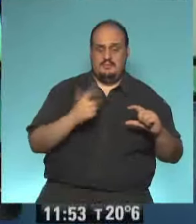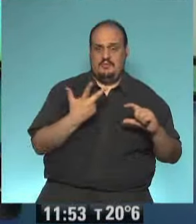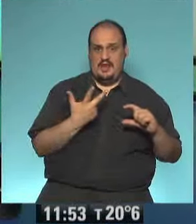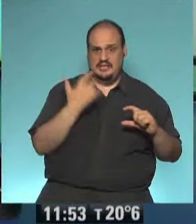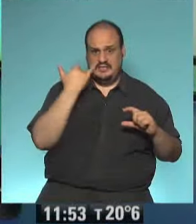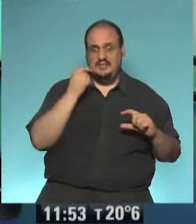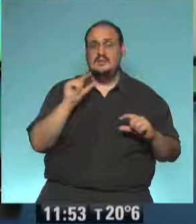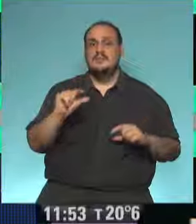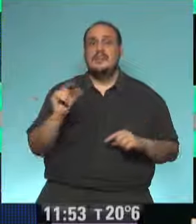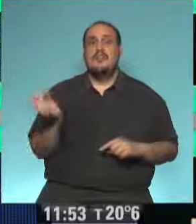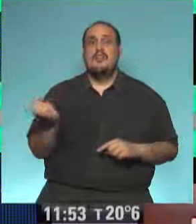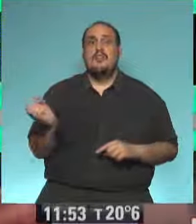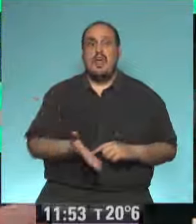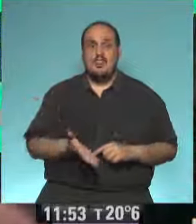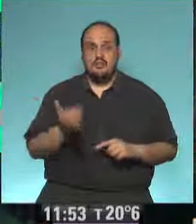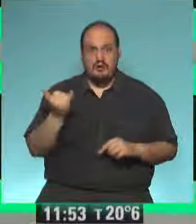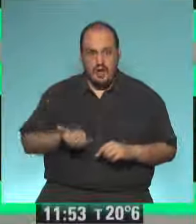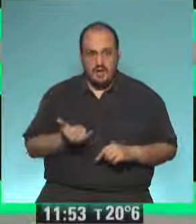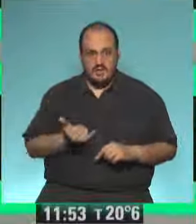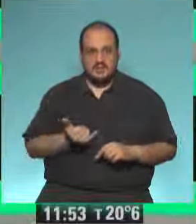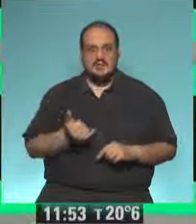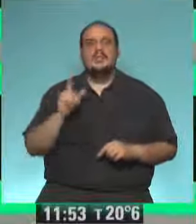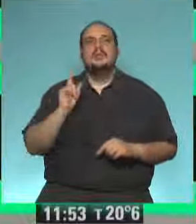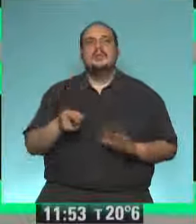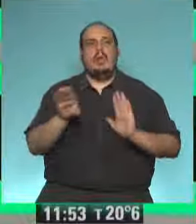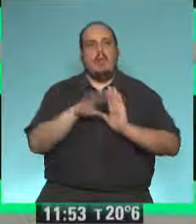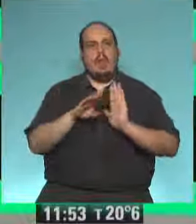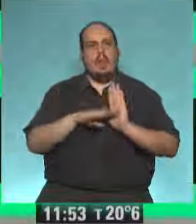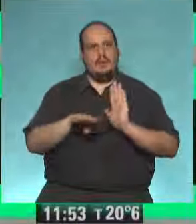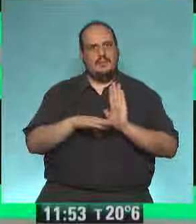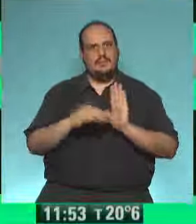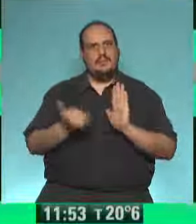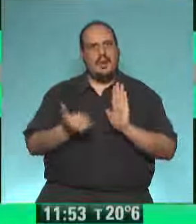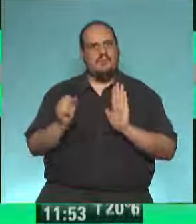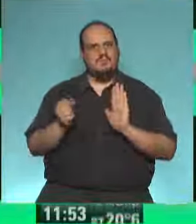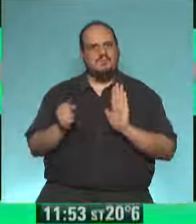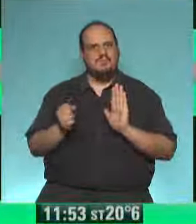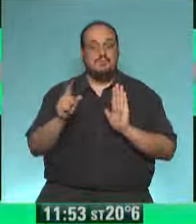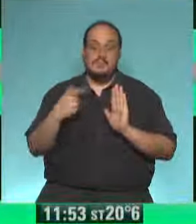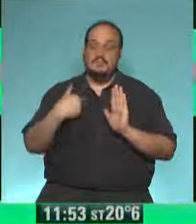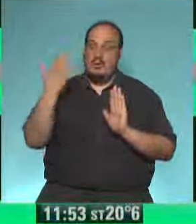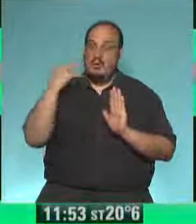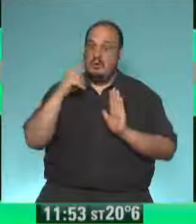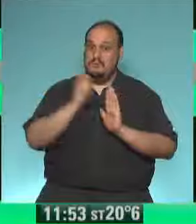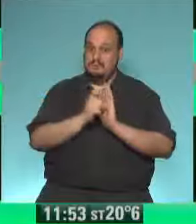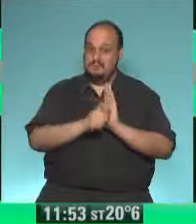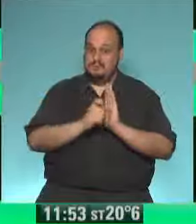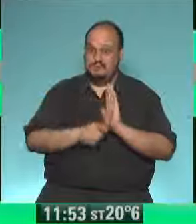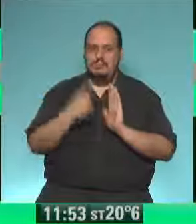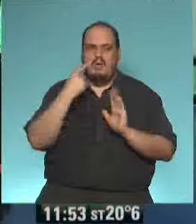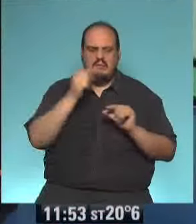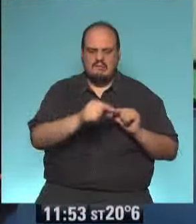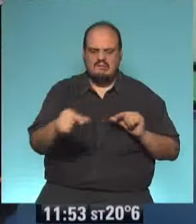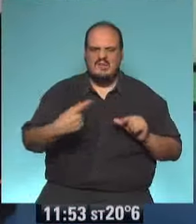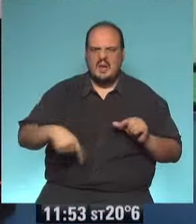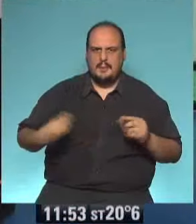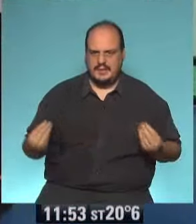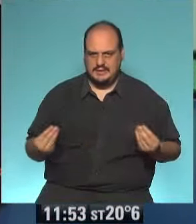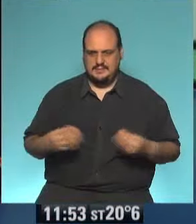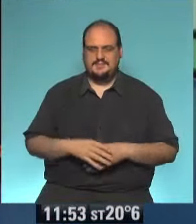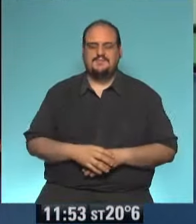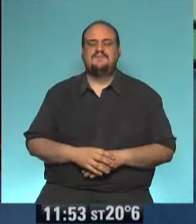sí. un dado? Sí. Bien, y tenemos acá el reglamento, muy importante, que lo estuvimos escribiendo para saber qué pasa en cada uno. Exacto. Así que bueno,